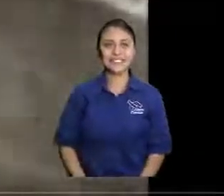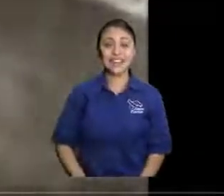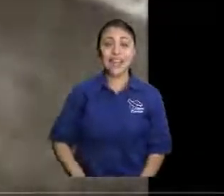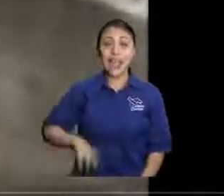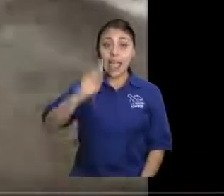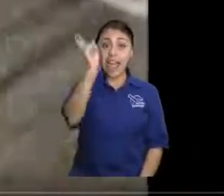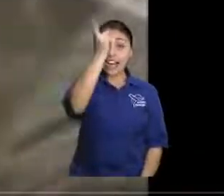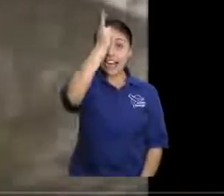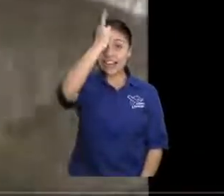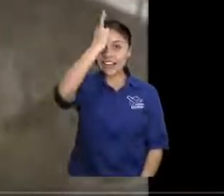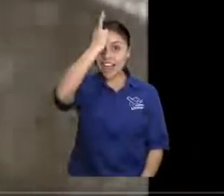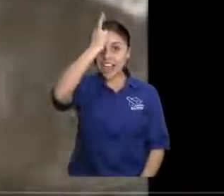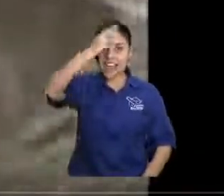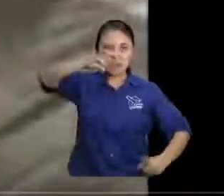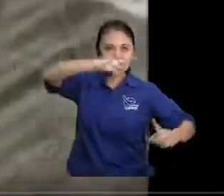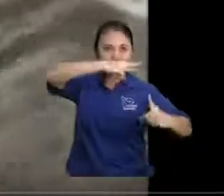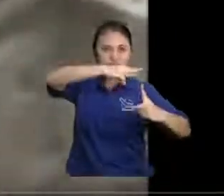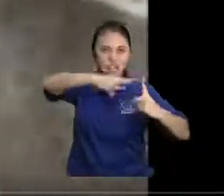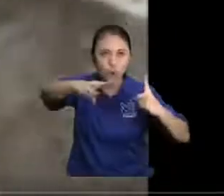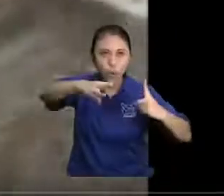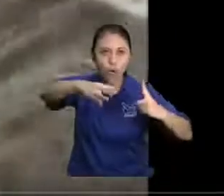Saúl mató a mí